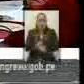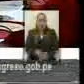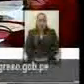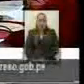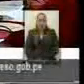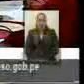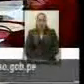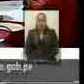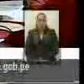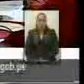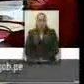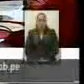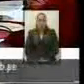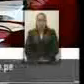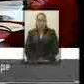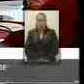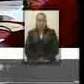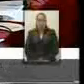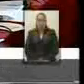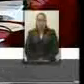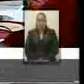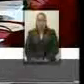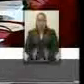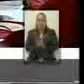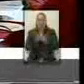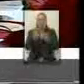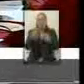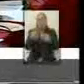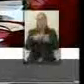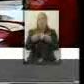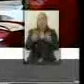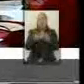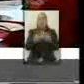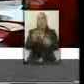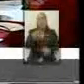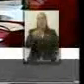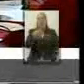ahí Fabián Morales. Ya no. Concedió las dos intervenciones. Termine con la cita García Belaúnde.